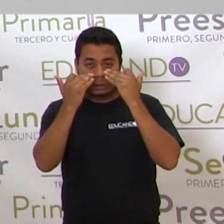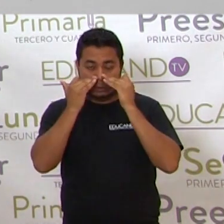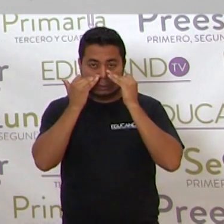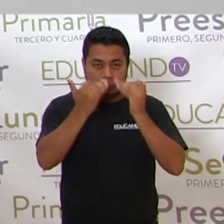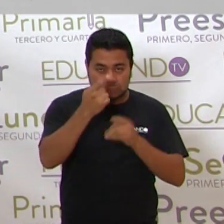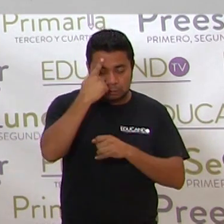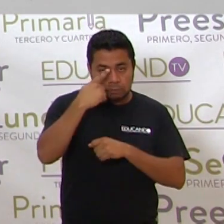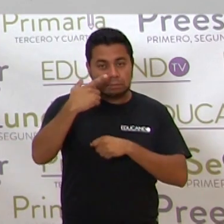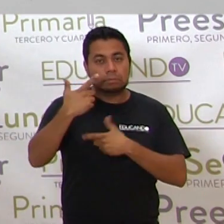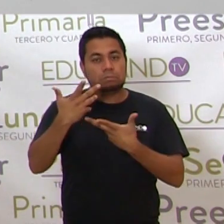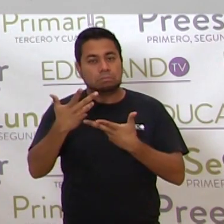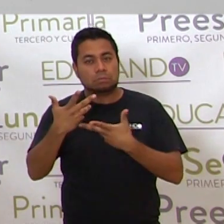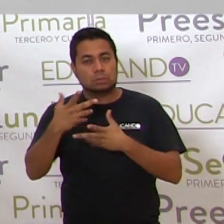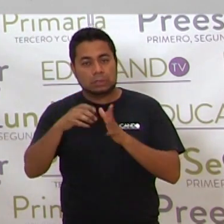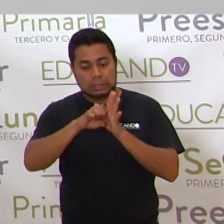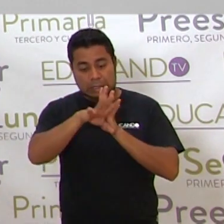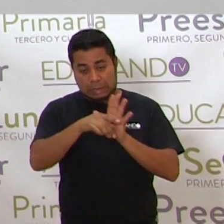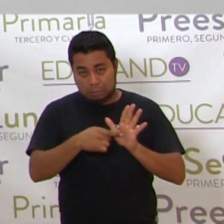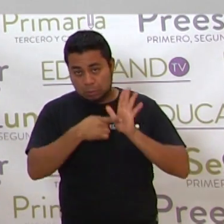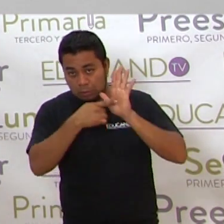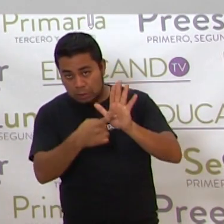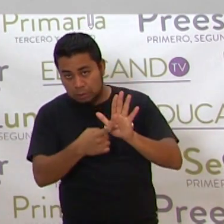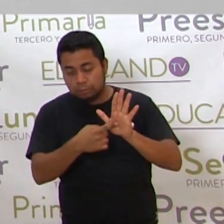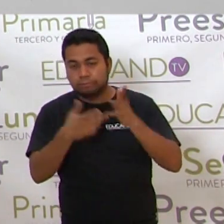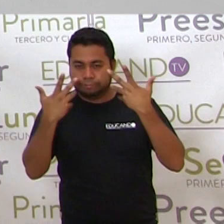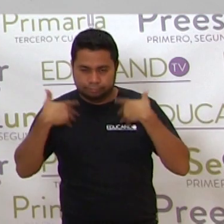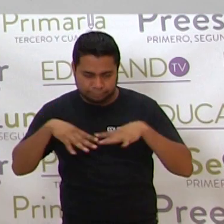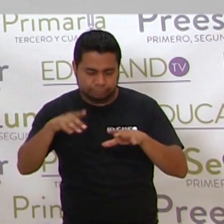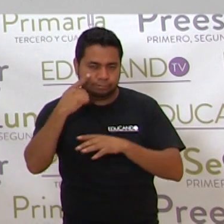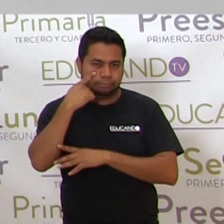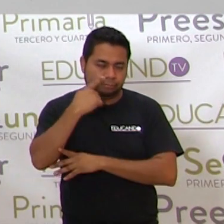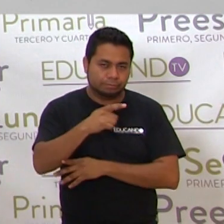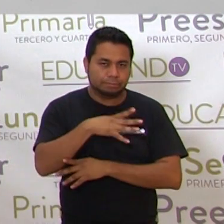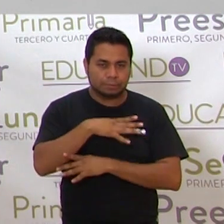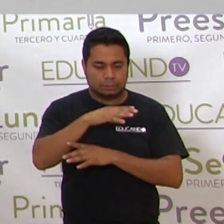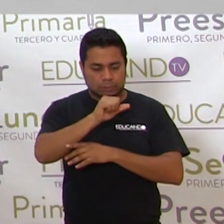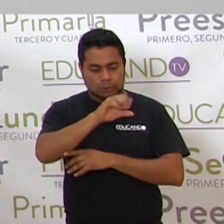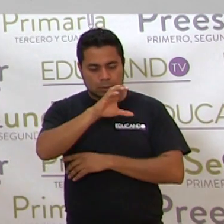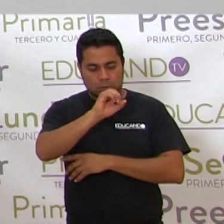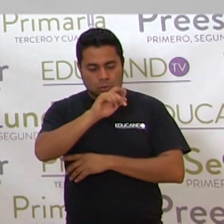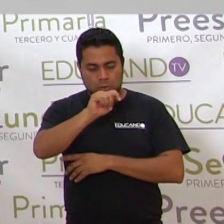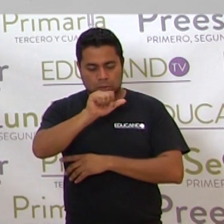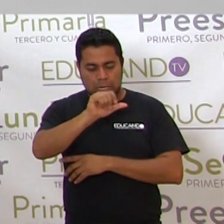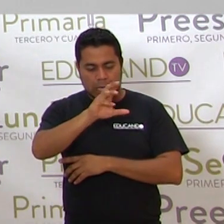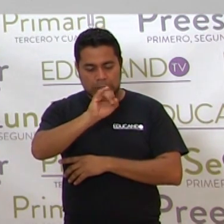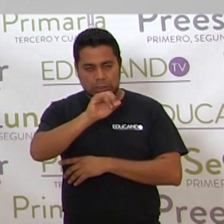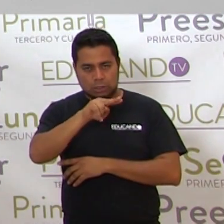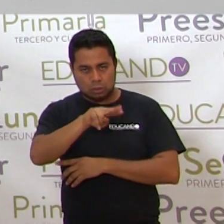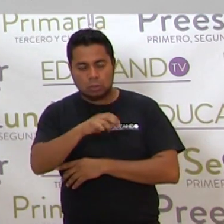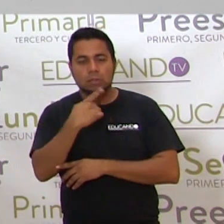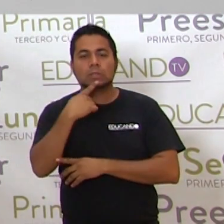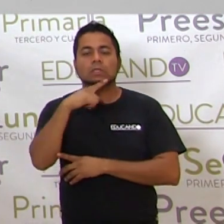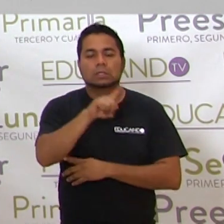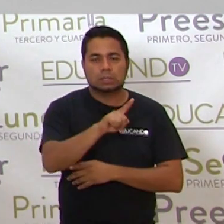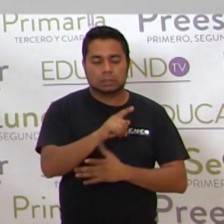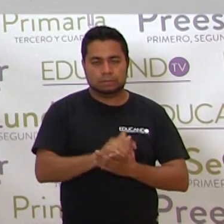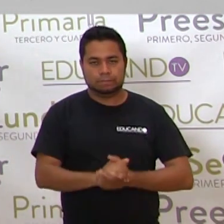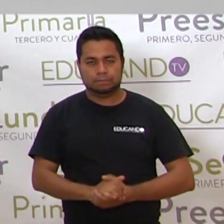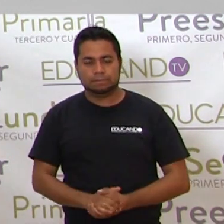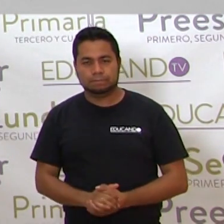en el siguiente ejemplo. Por ejemplo, tenemos una acotación que dice